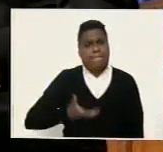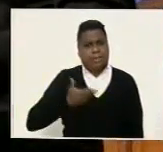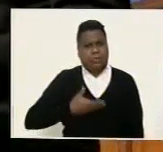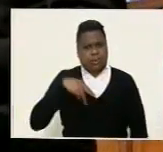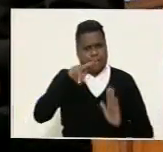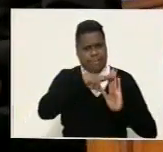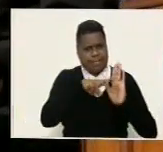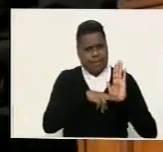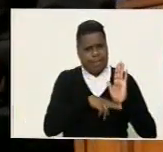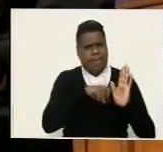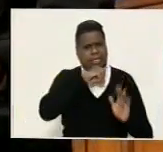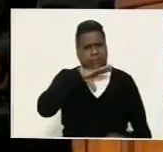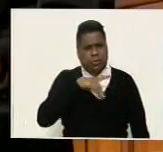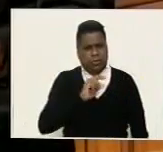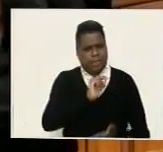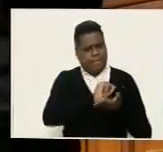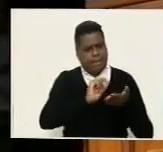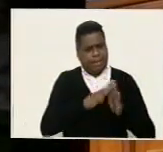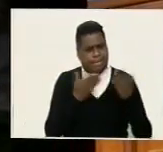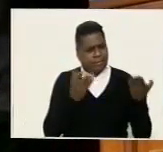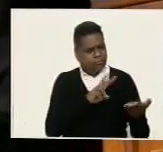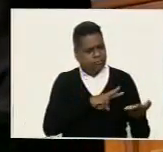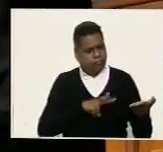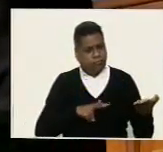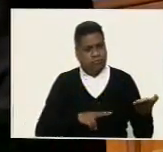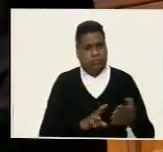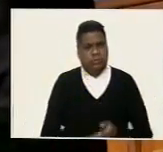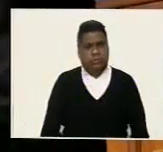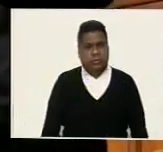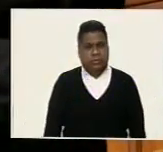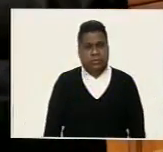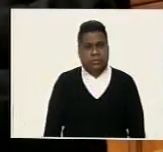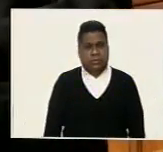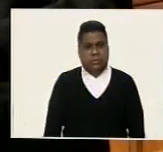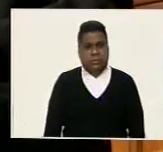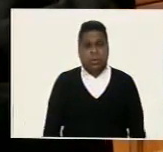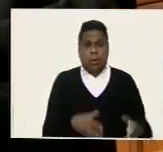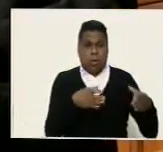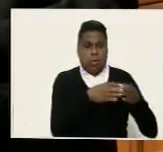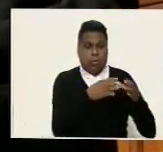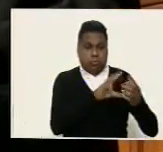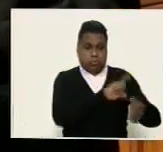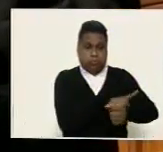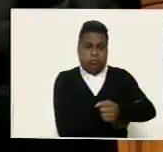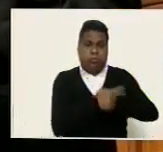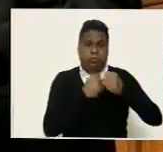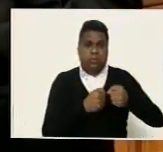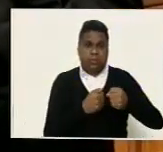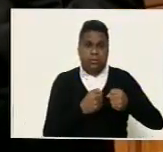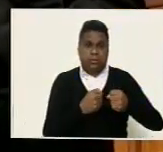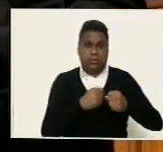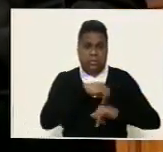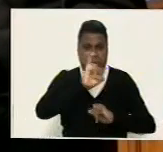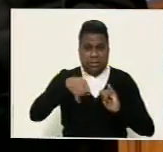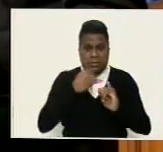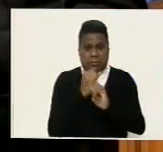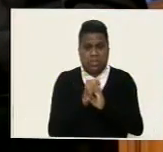importante. Las potencias extranjeras, comenzando el siglo